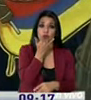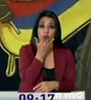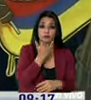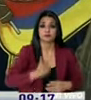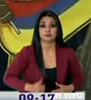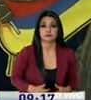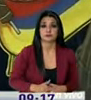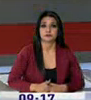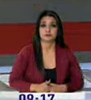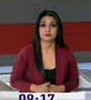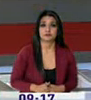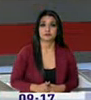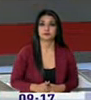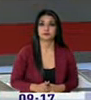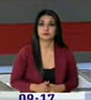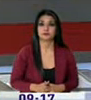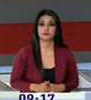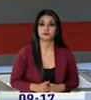que cometió.